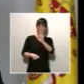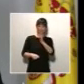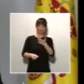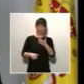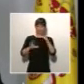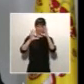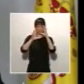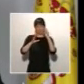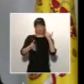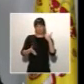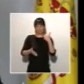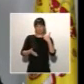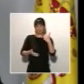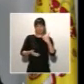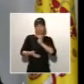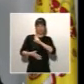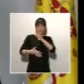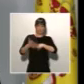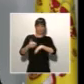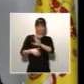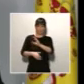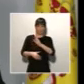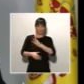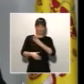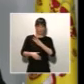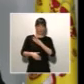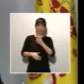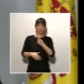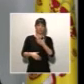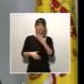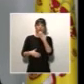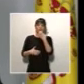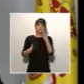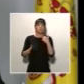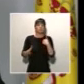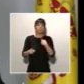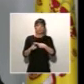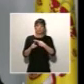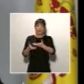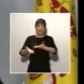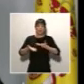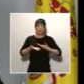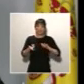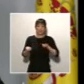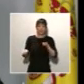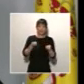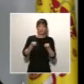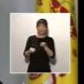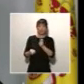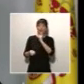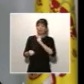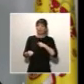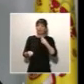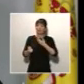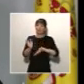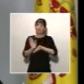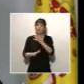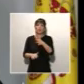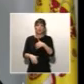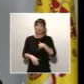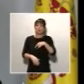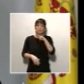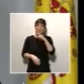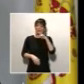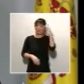a que en esos controles tengamos algo que nos diga o que nos certifique dónde van, yo creo que no es una mala medida.